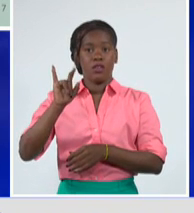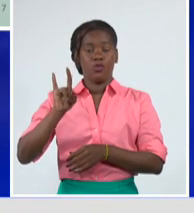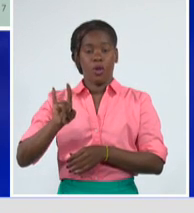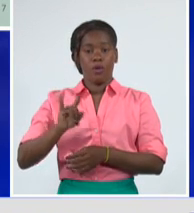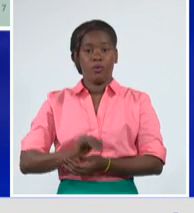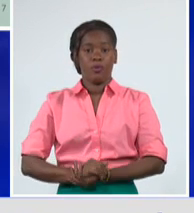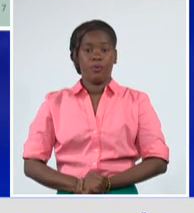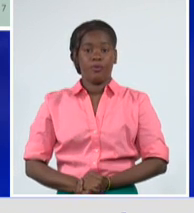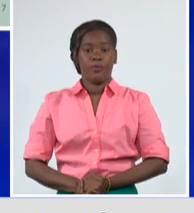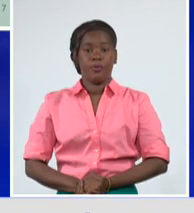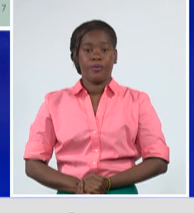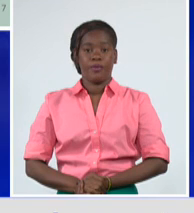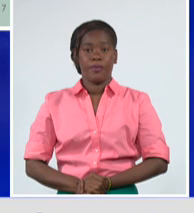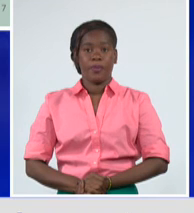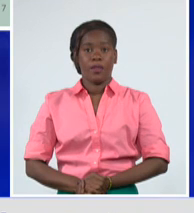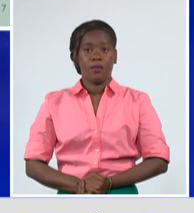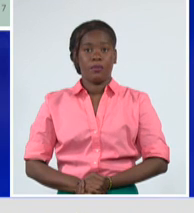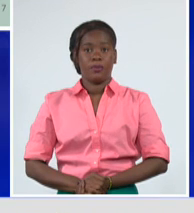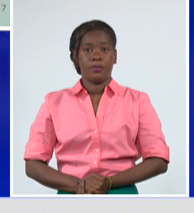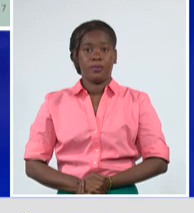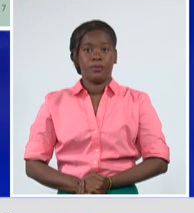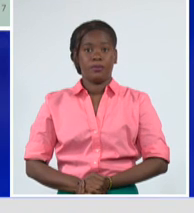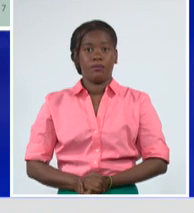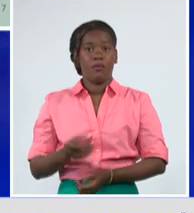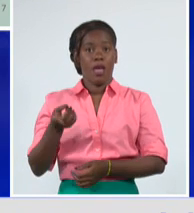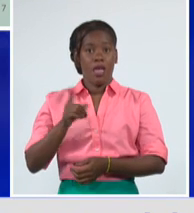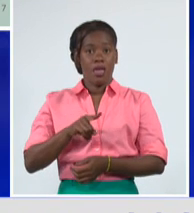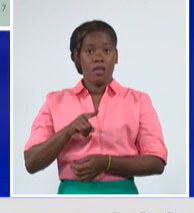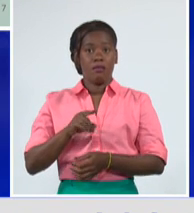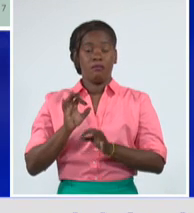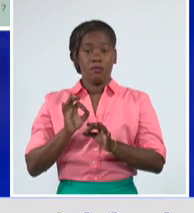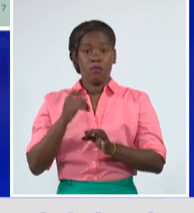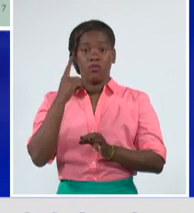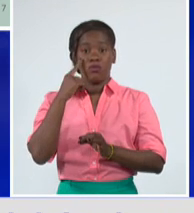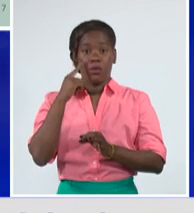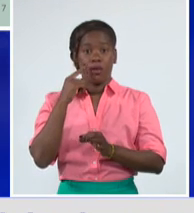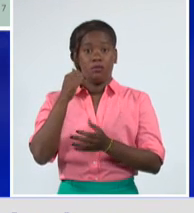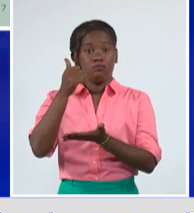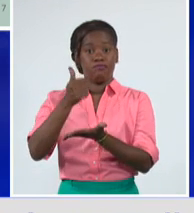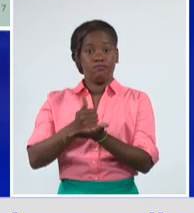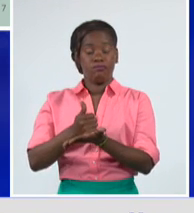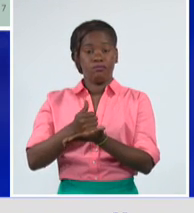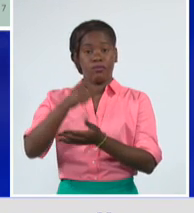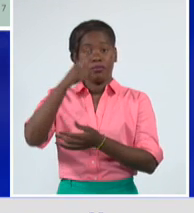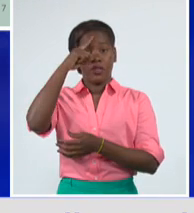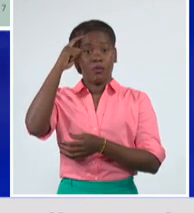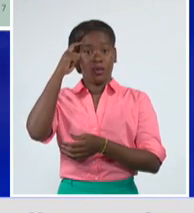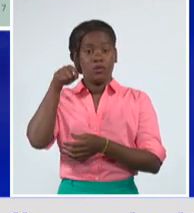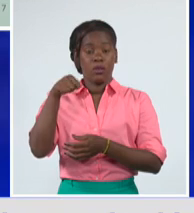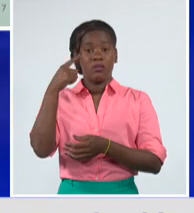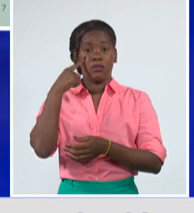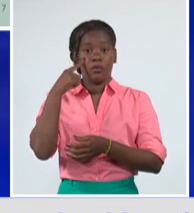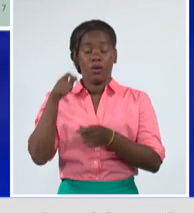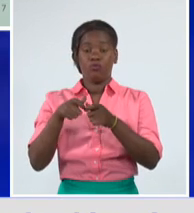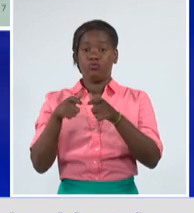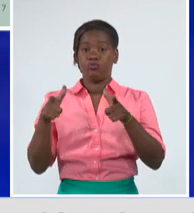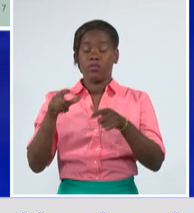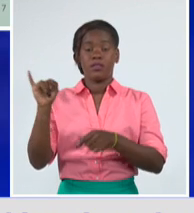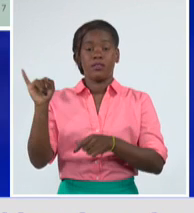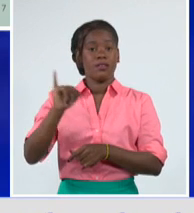en total. La cifra mayor en Santi Espíritu municipio, 66 ayer,